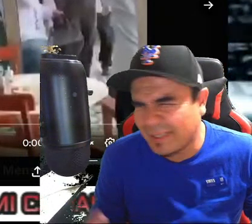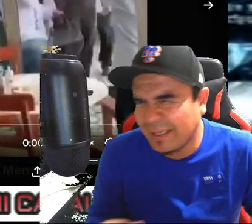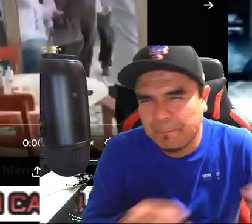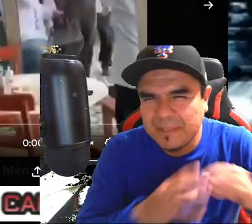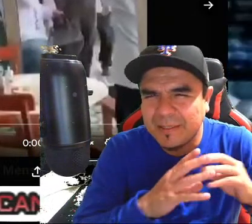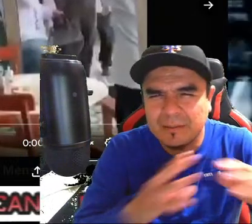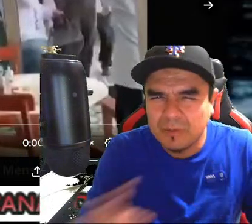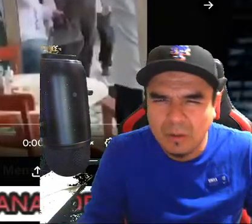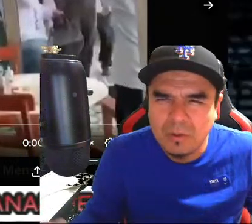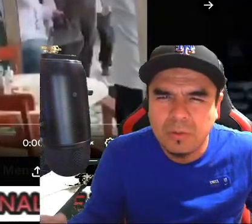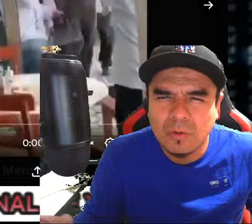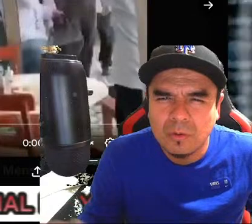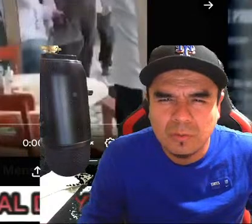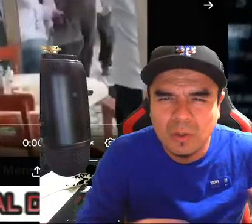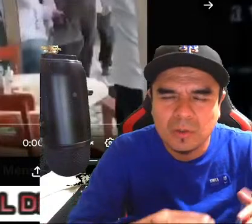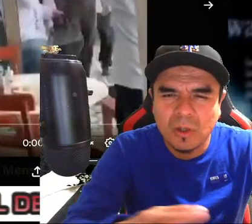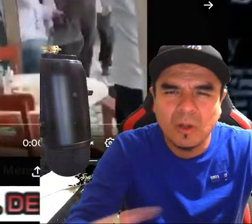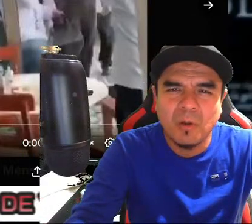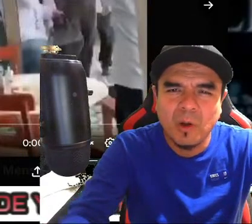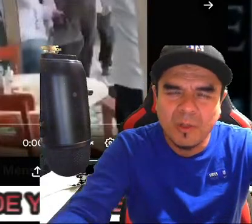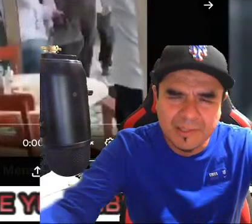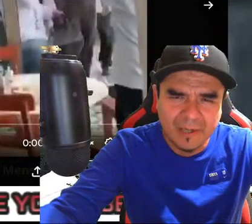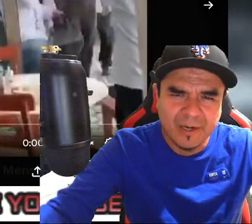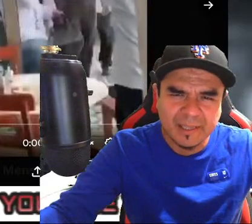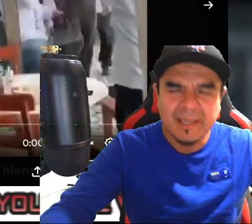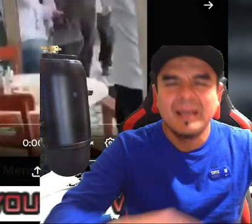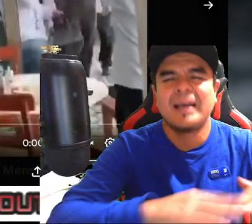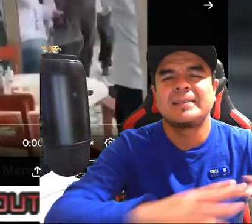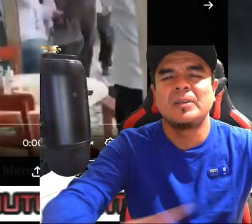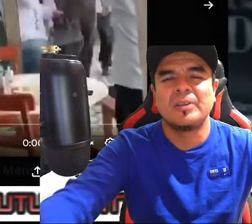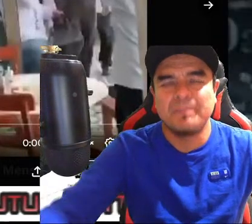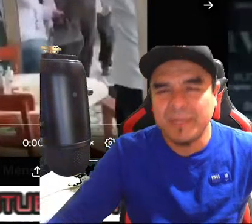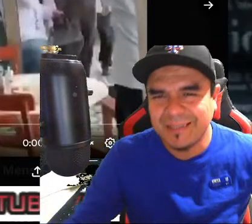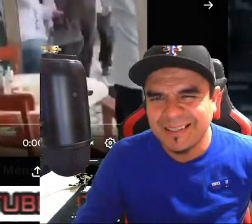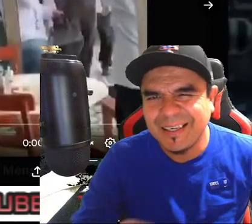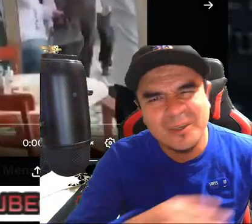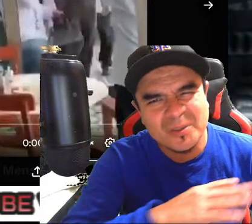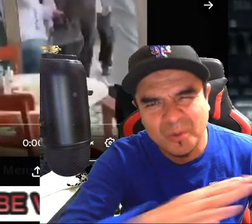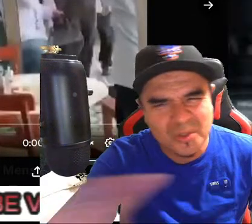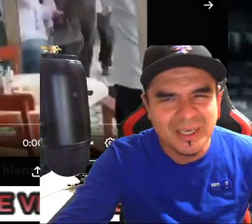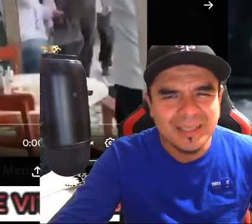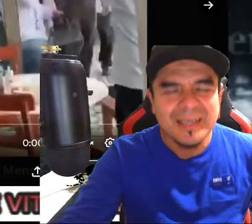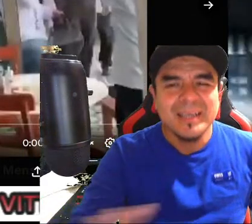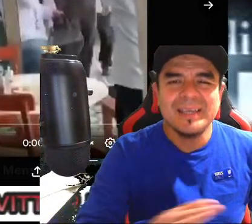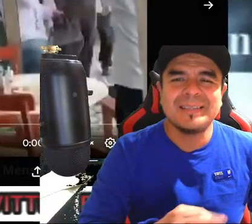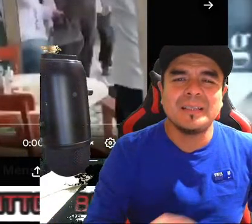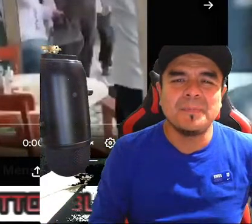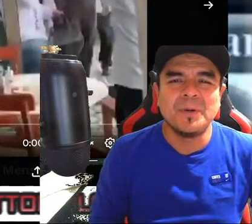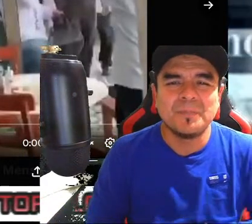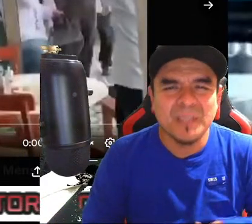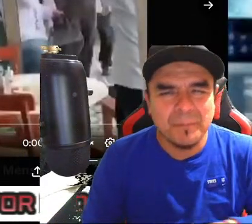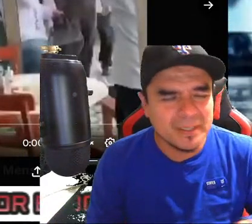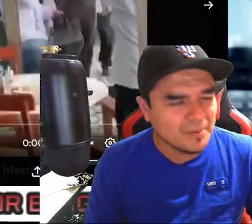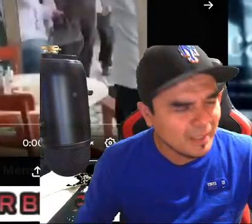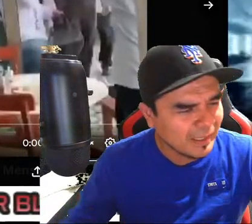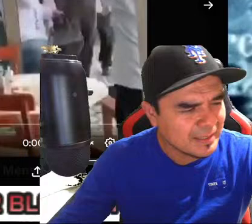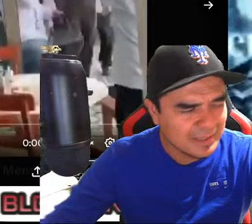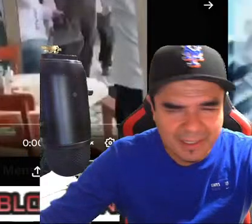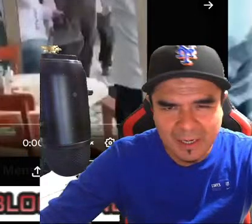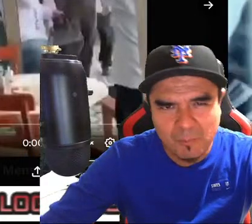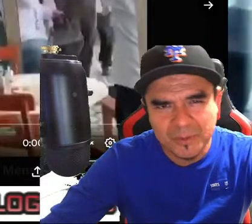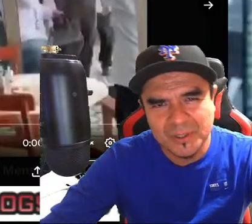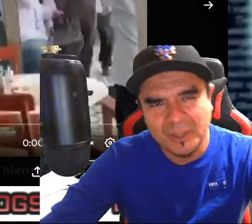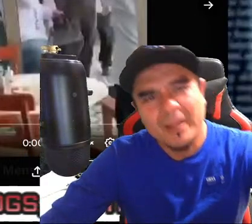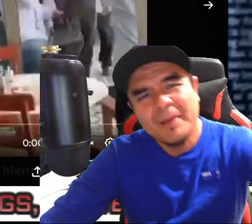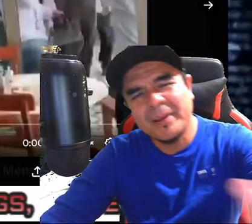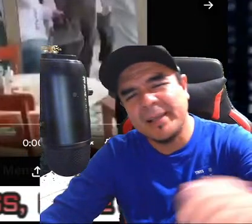amigos. Repiten todo, como lo dice Loret, así lo repiten y lo escuchan este tipo de personajes de